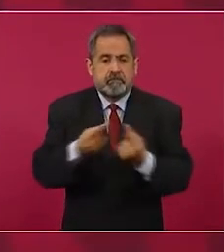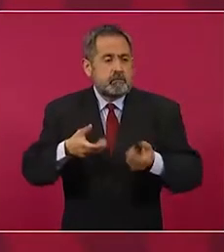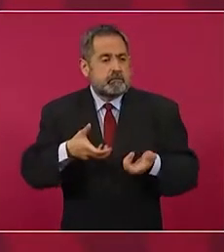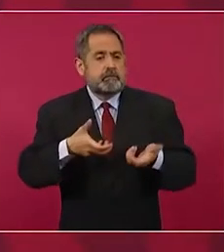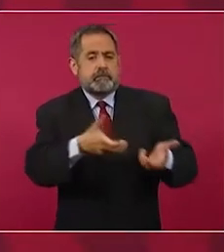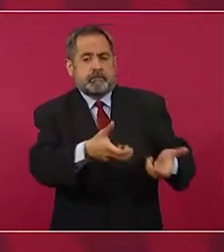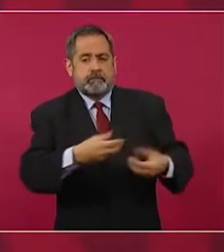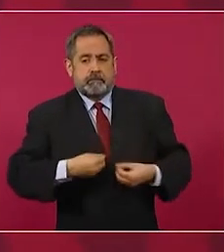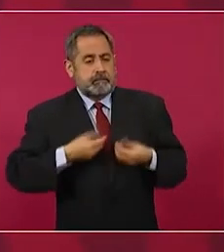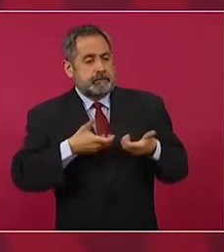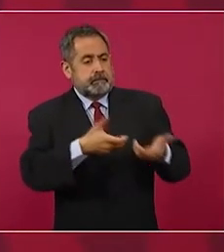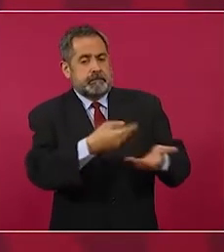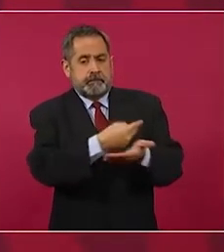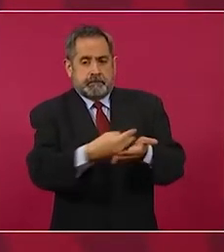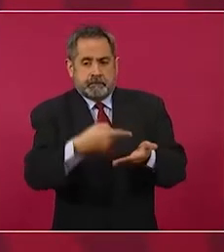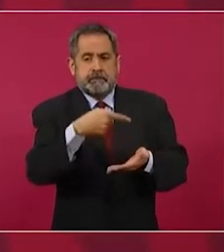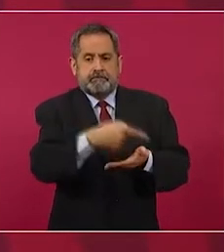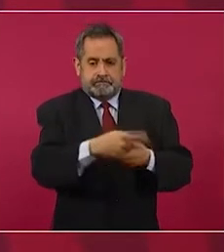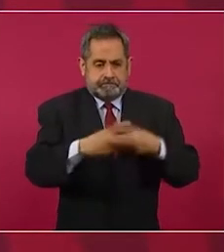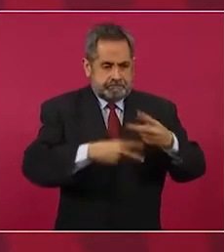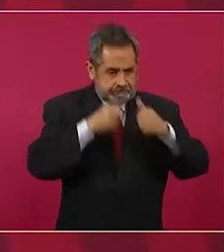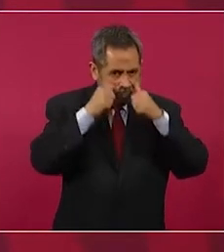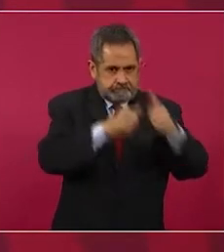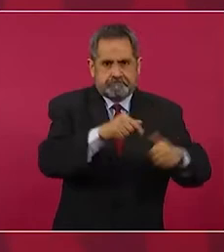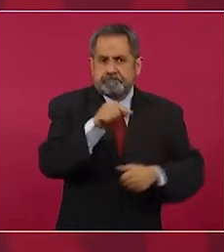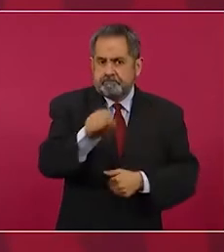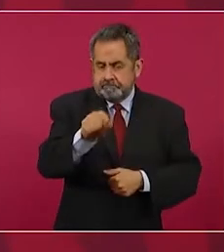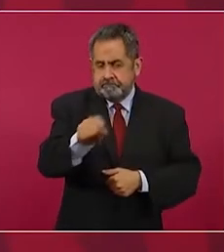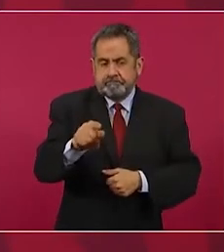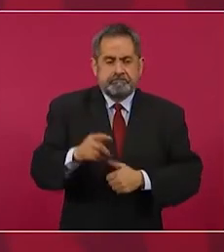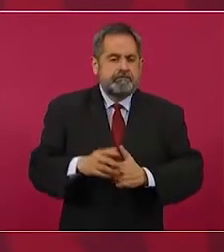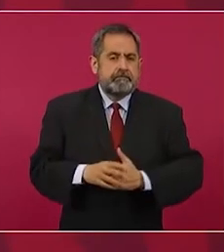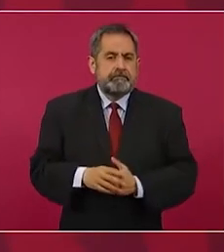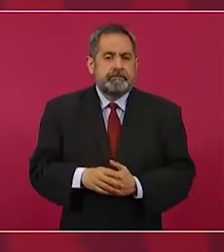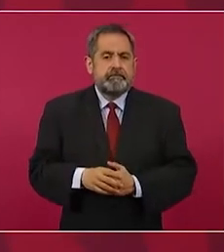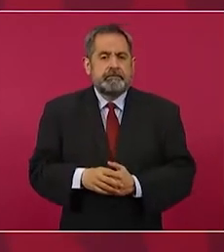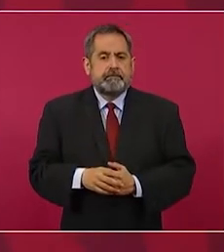calle, que hicimos el compromiso,